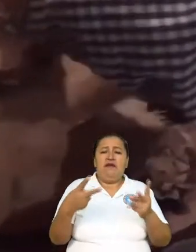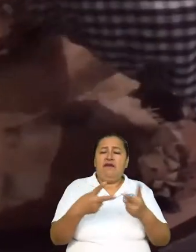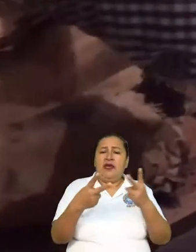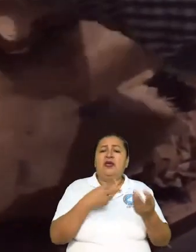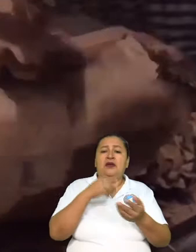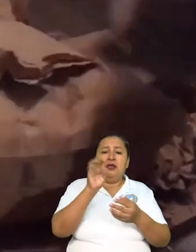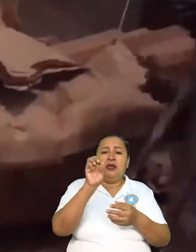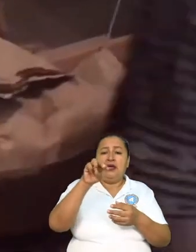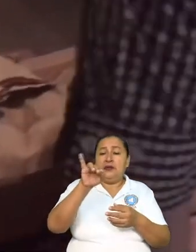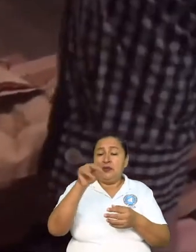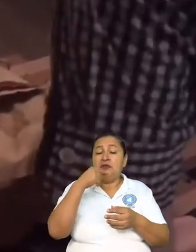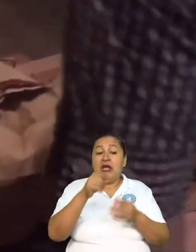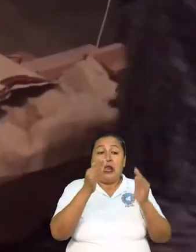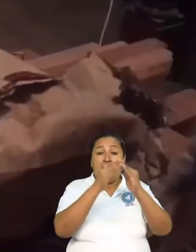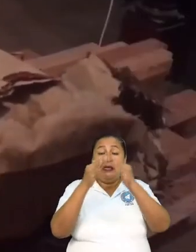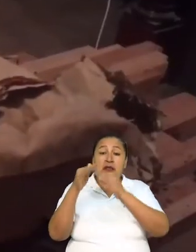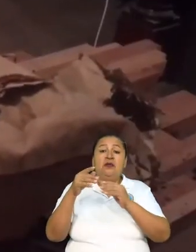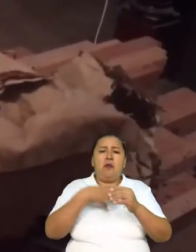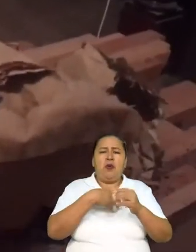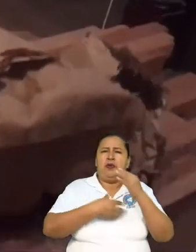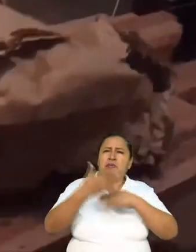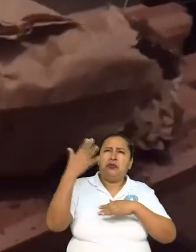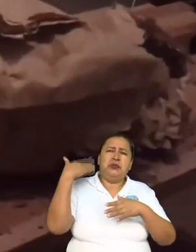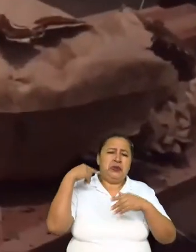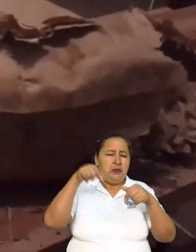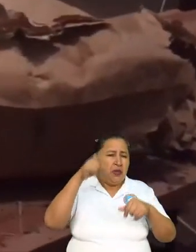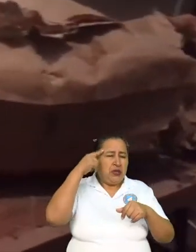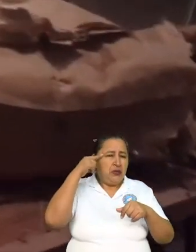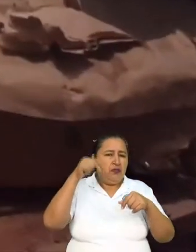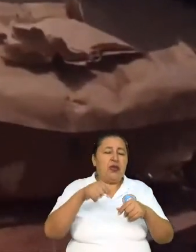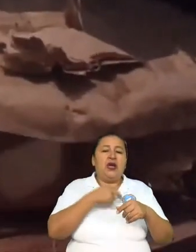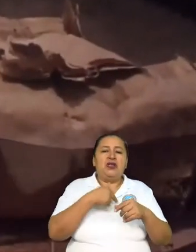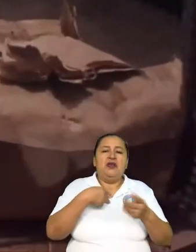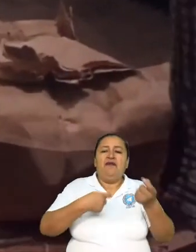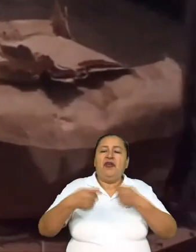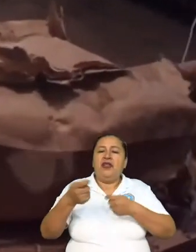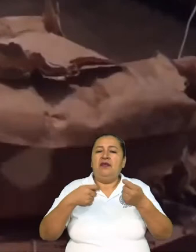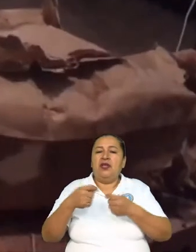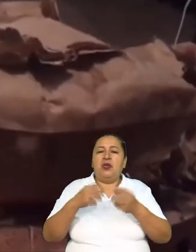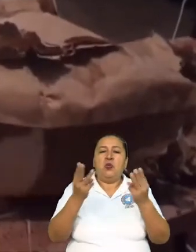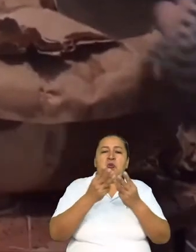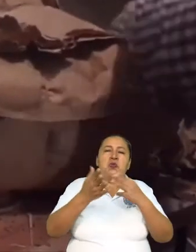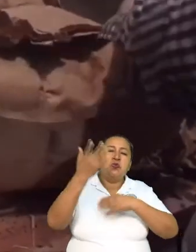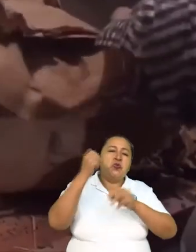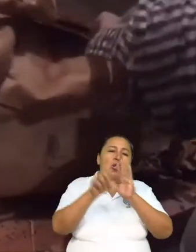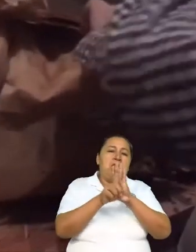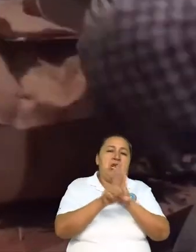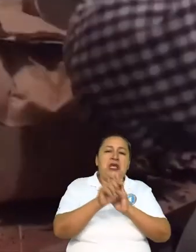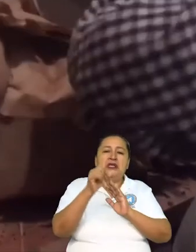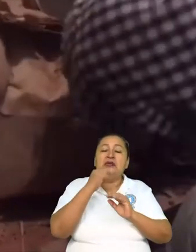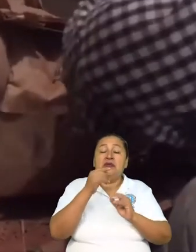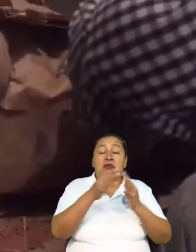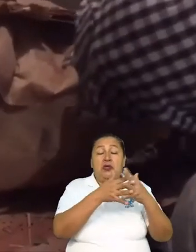localidad de Ames. La vivienda fue propiedad de un hombre de quien se creía se dedicaba al contrabando durante los años de la ley seca en